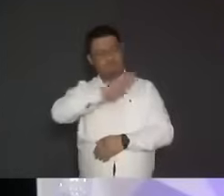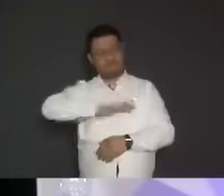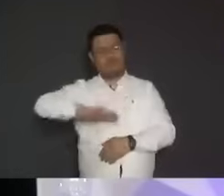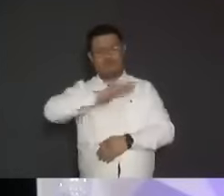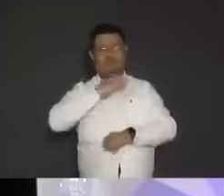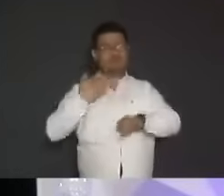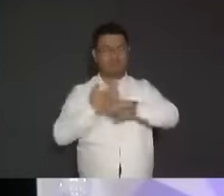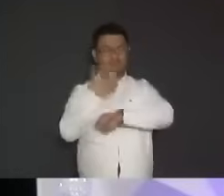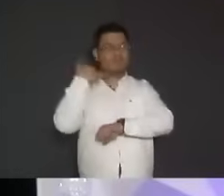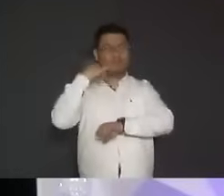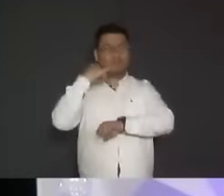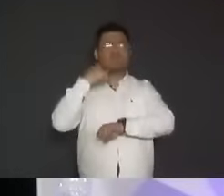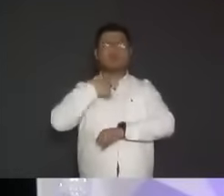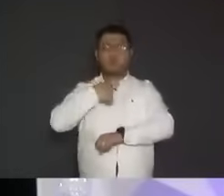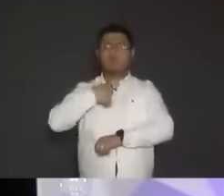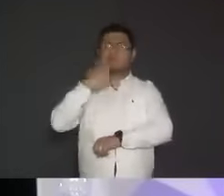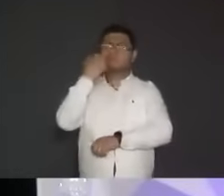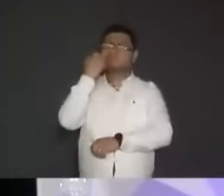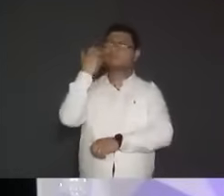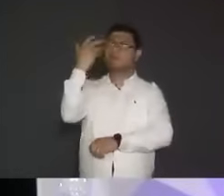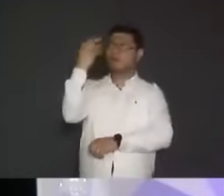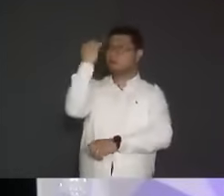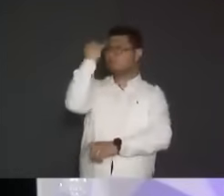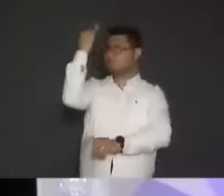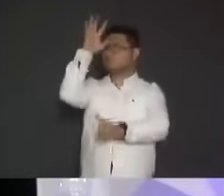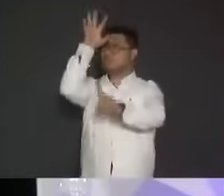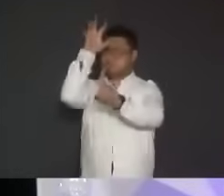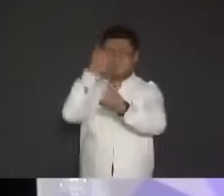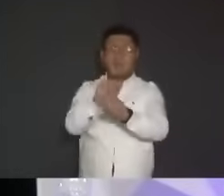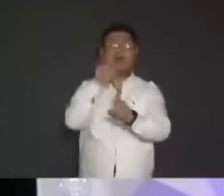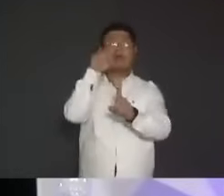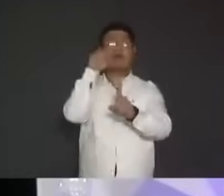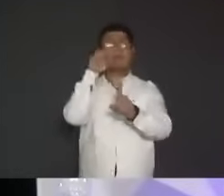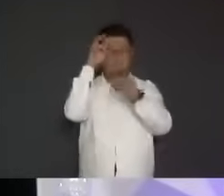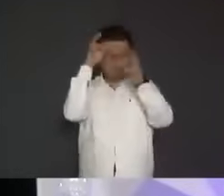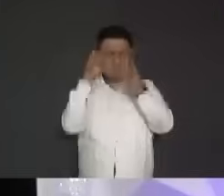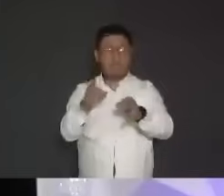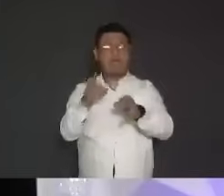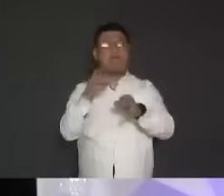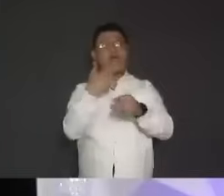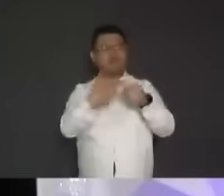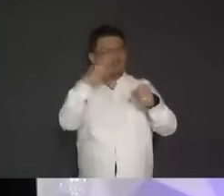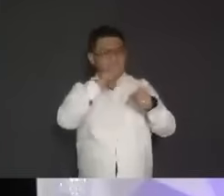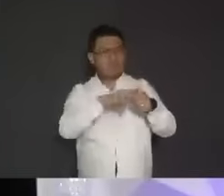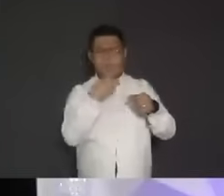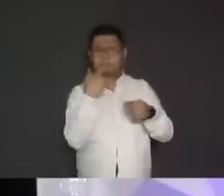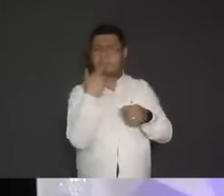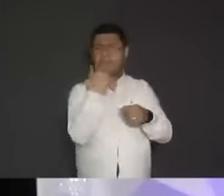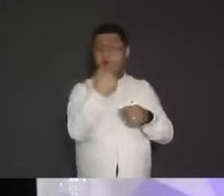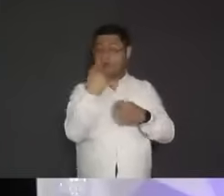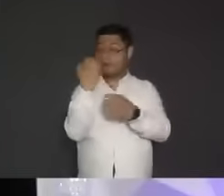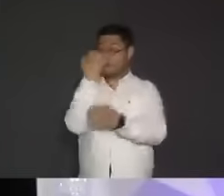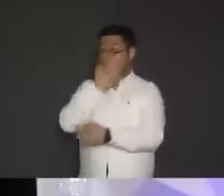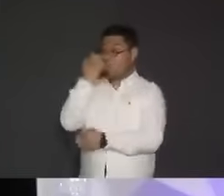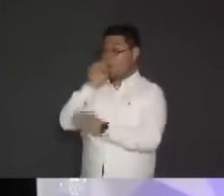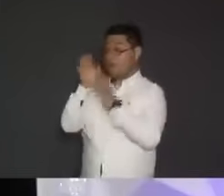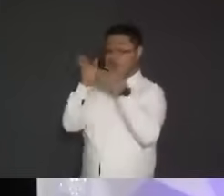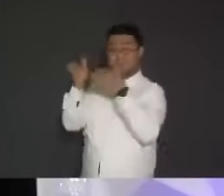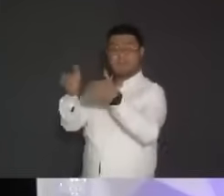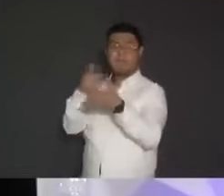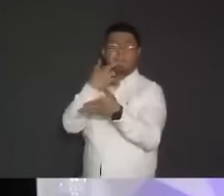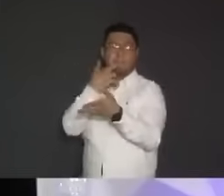Yucatán con más camas de hospital que enfermos, con niños y jóvenes que estudien en mejores escuelas, con mujeres que no